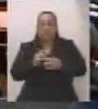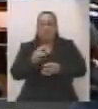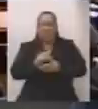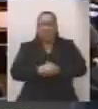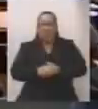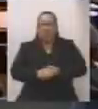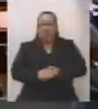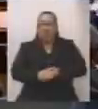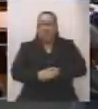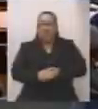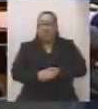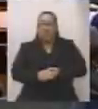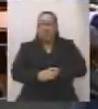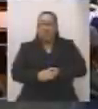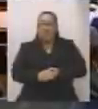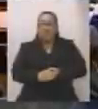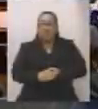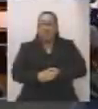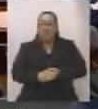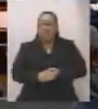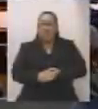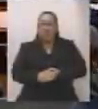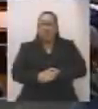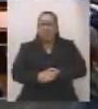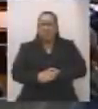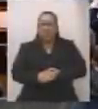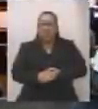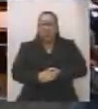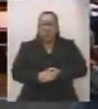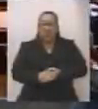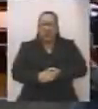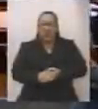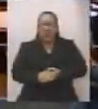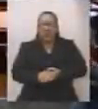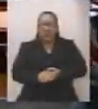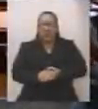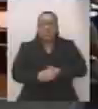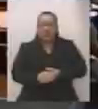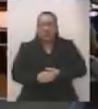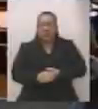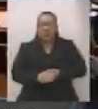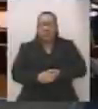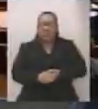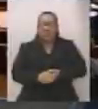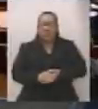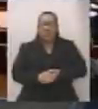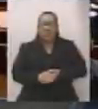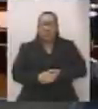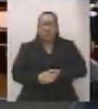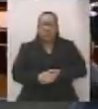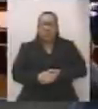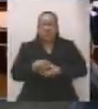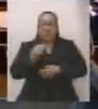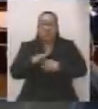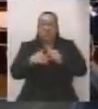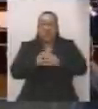se dispone a brindar su conferencia magistral. Escuchemos. Good afternoon. It's a very